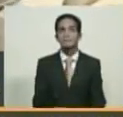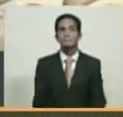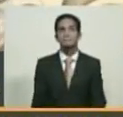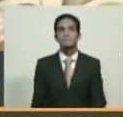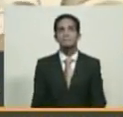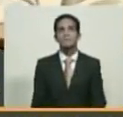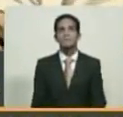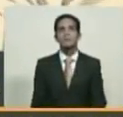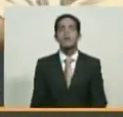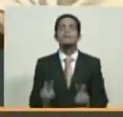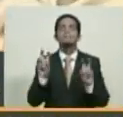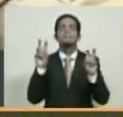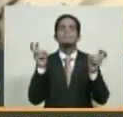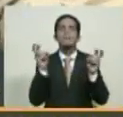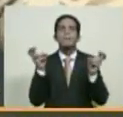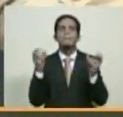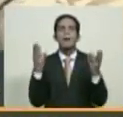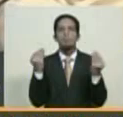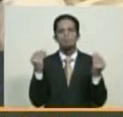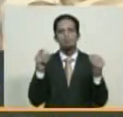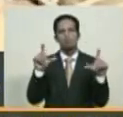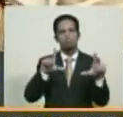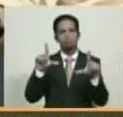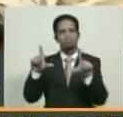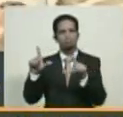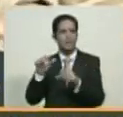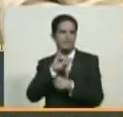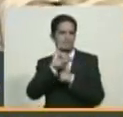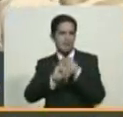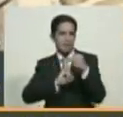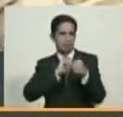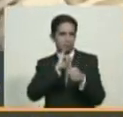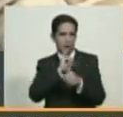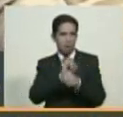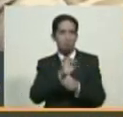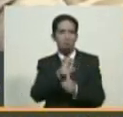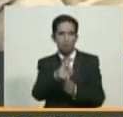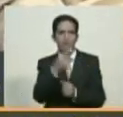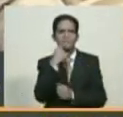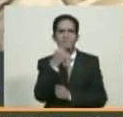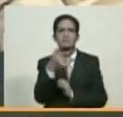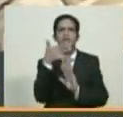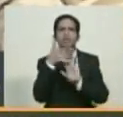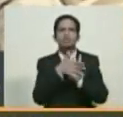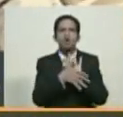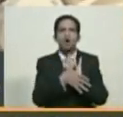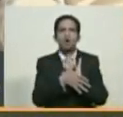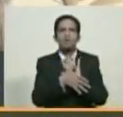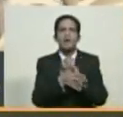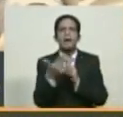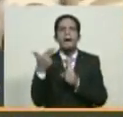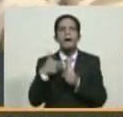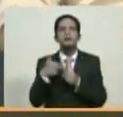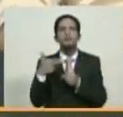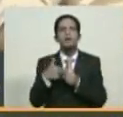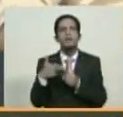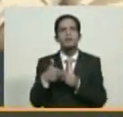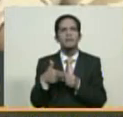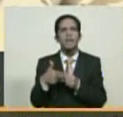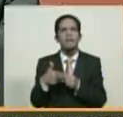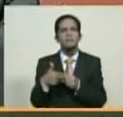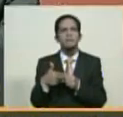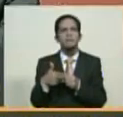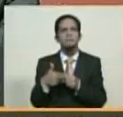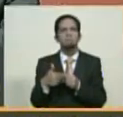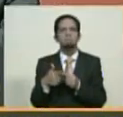que muchos medios internacionales estamos cubriendo y que ustedes mencionaban con el tema de la gasolina son las nuevas